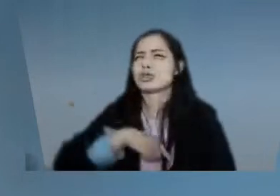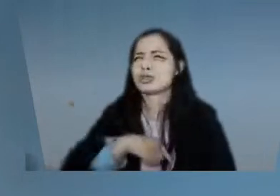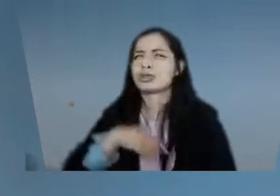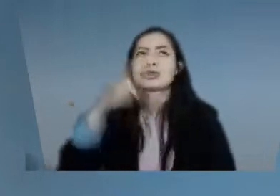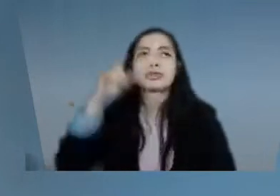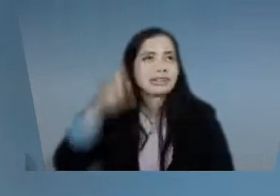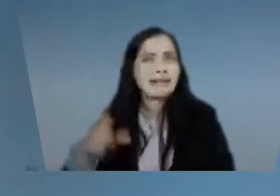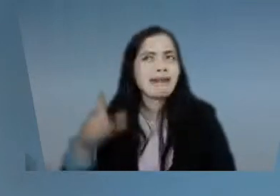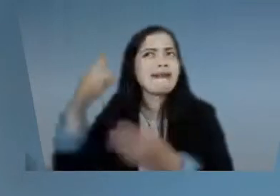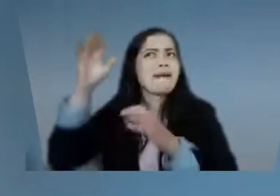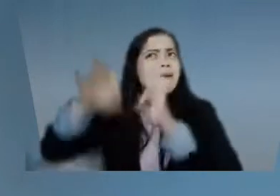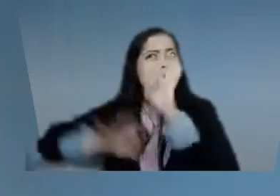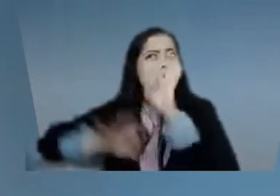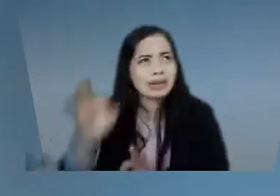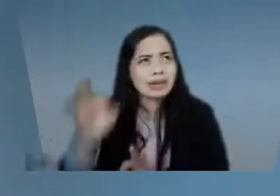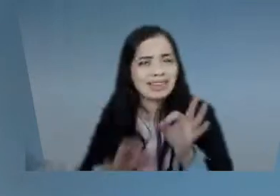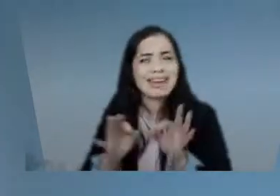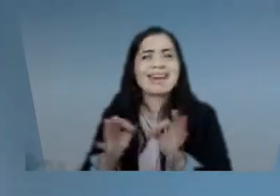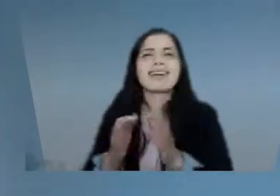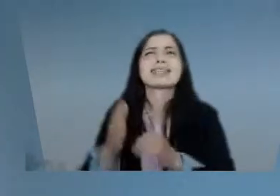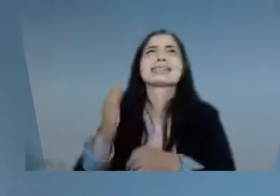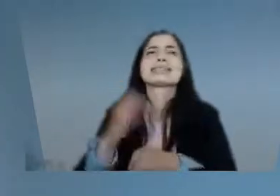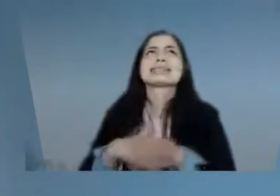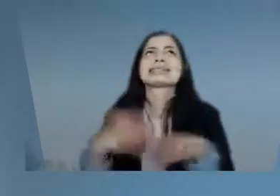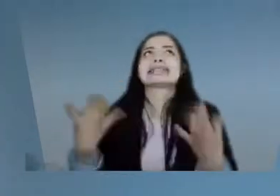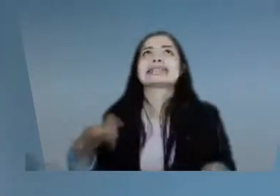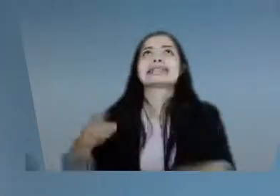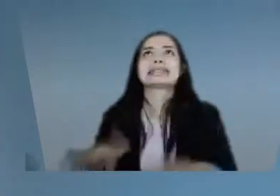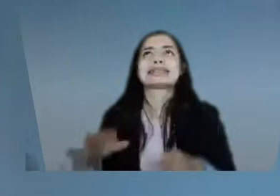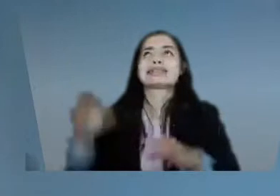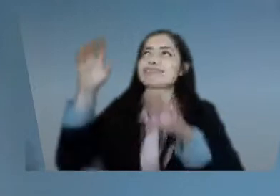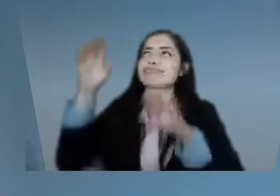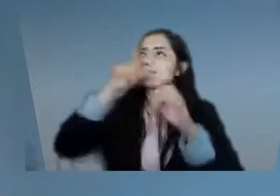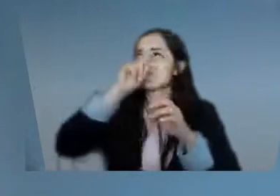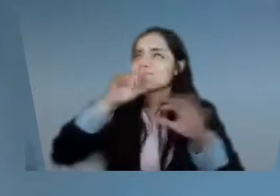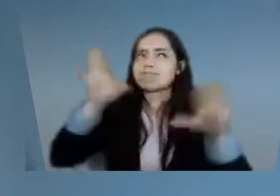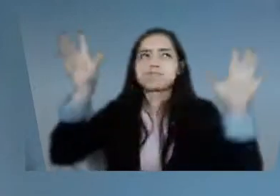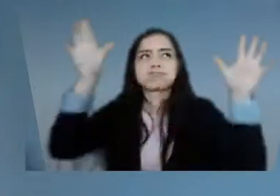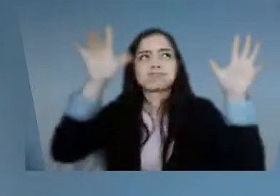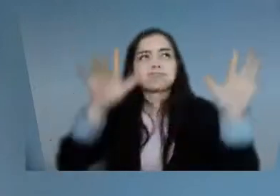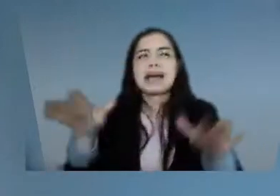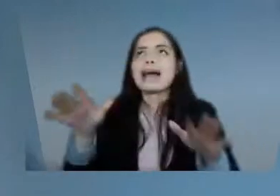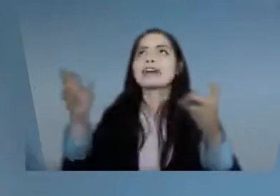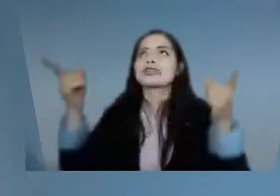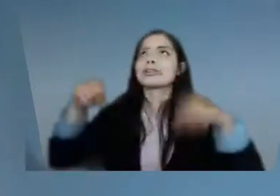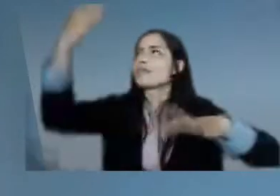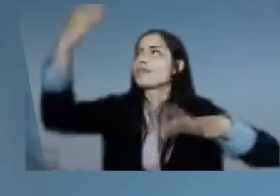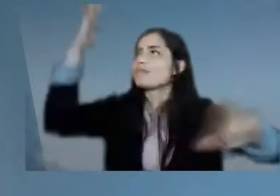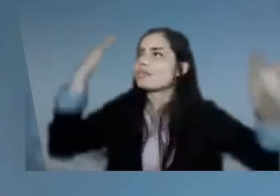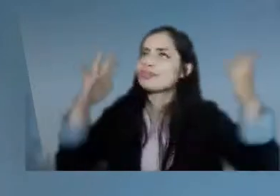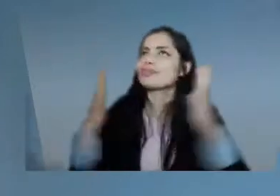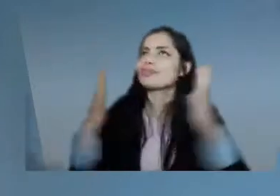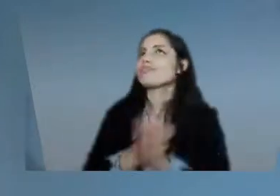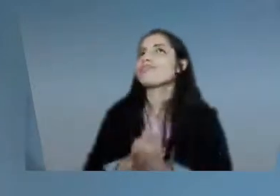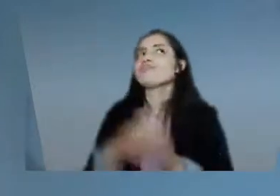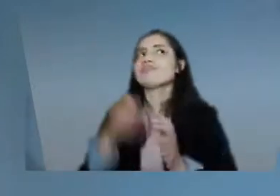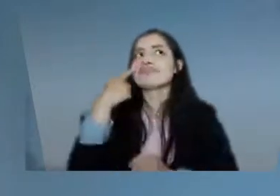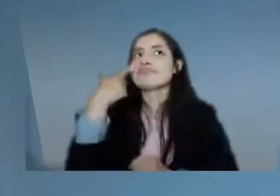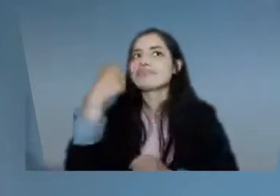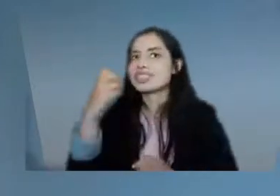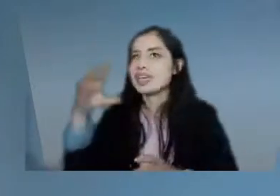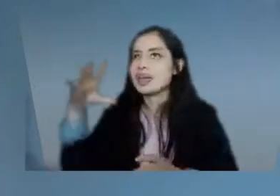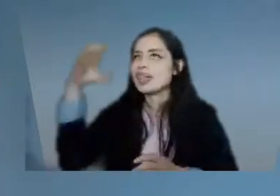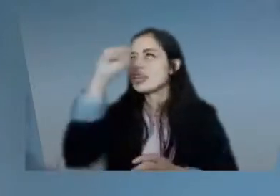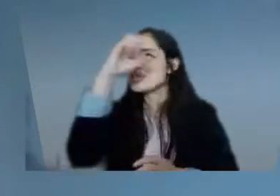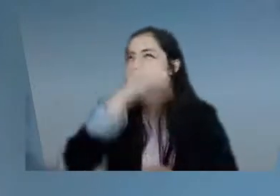salir a ver más las aves. Entonces, estos talleres, nosotros hacemos talleres de apropiación y diálogo social con las comunidades una vez